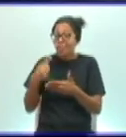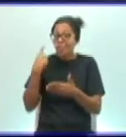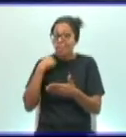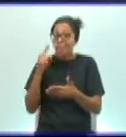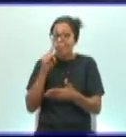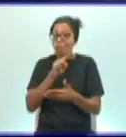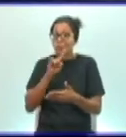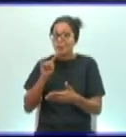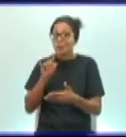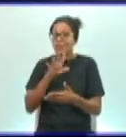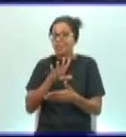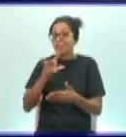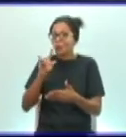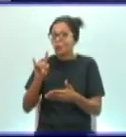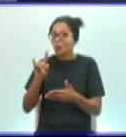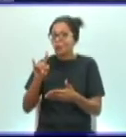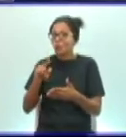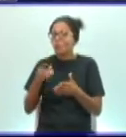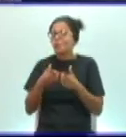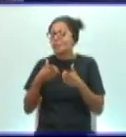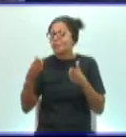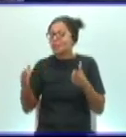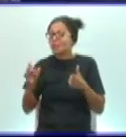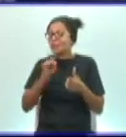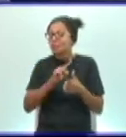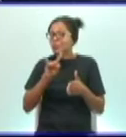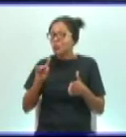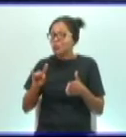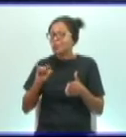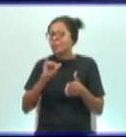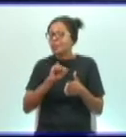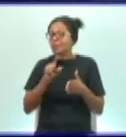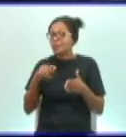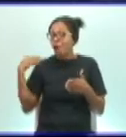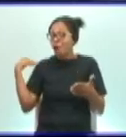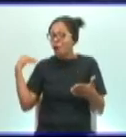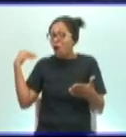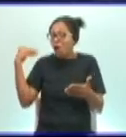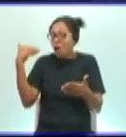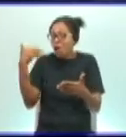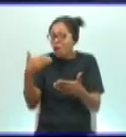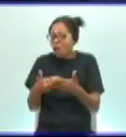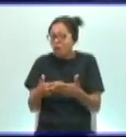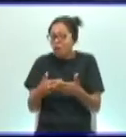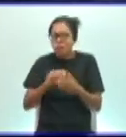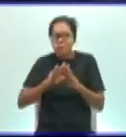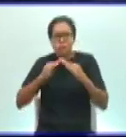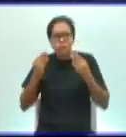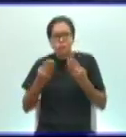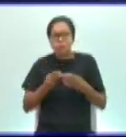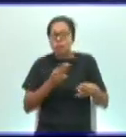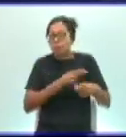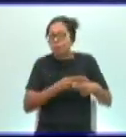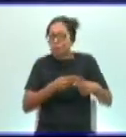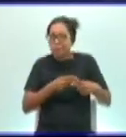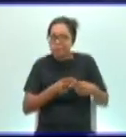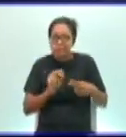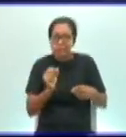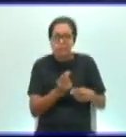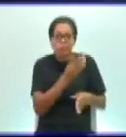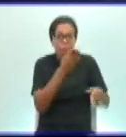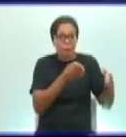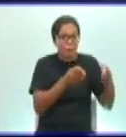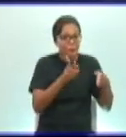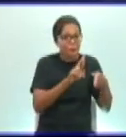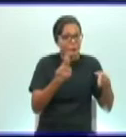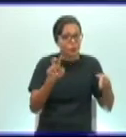hasta 1961. Todos estos hechos históricos que hemos hablado de la primera etapa de la revolución, que ustedes conocen, que